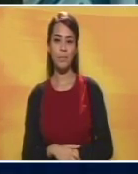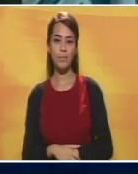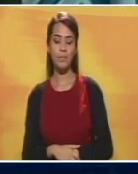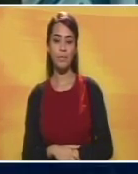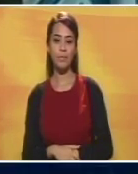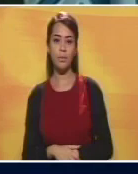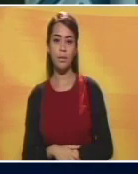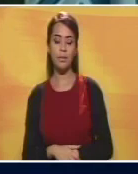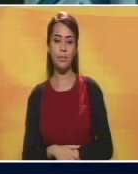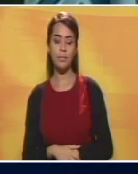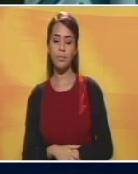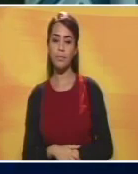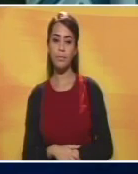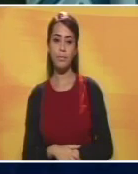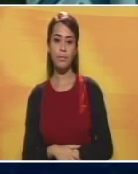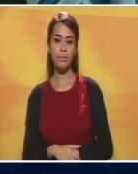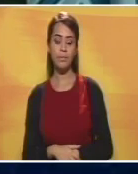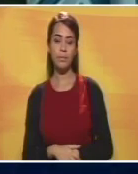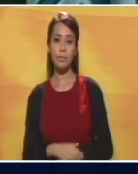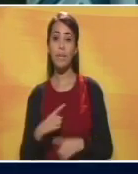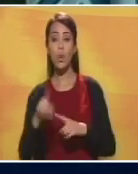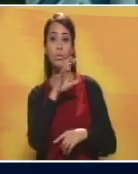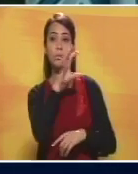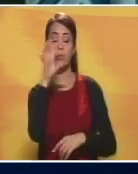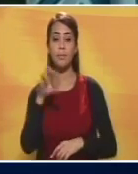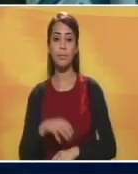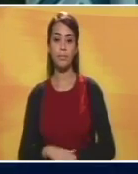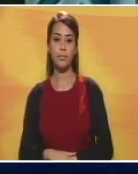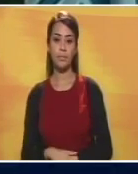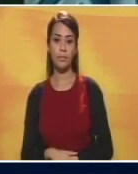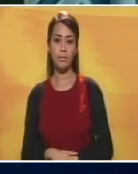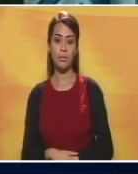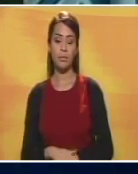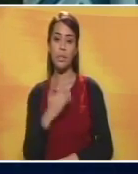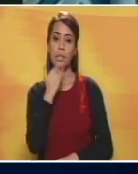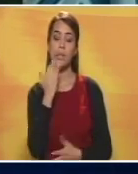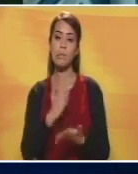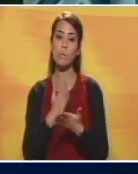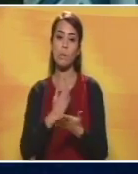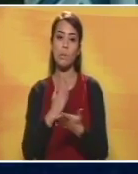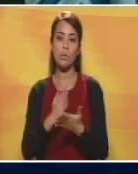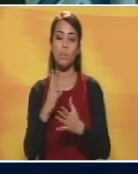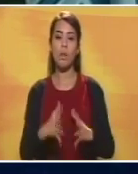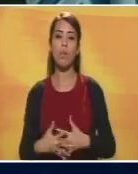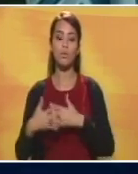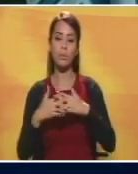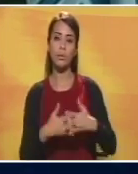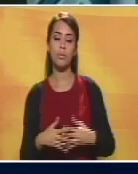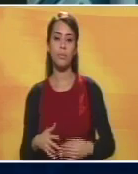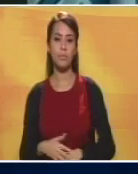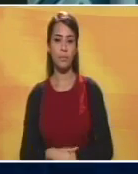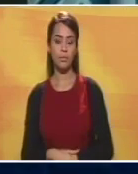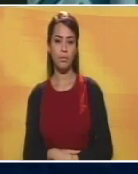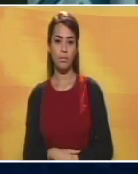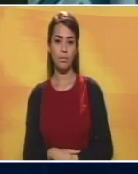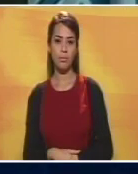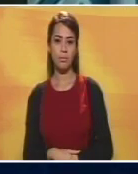Siempre esta sorpresa, en el exterior, casi siempre en los Estados Unidos de América.